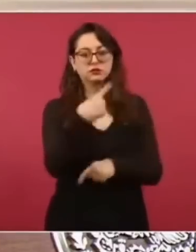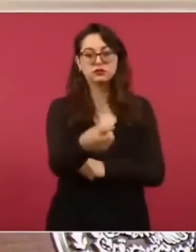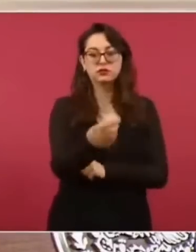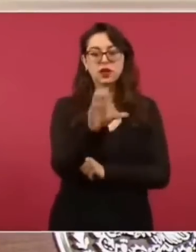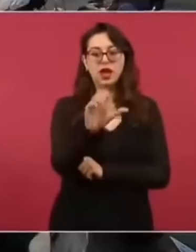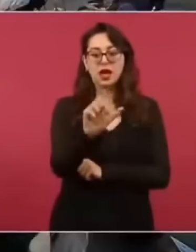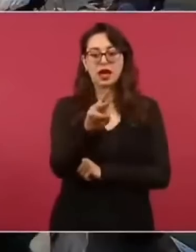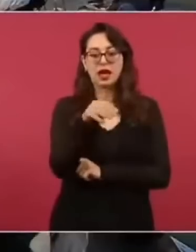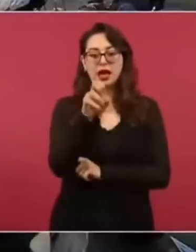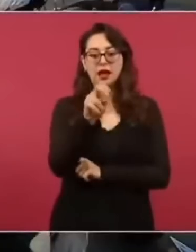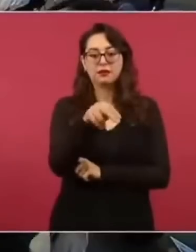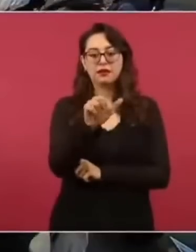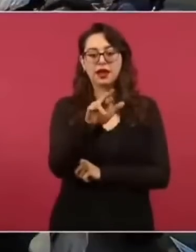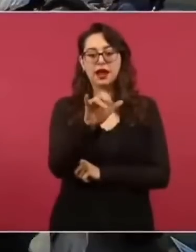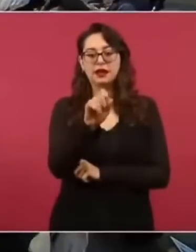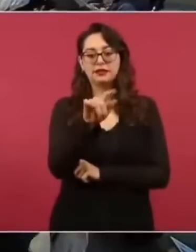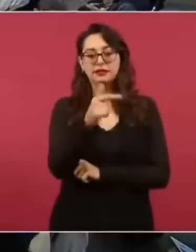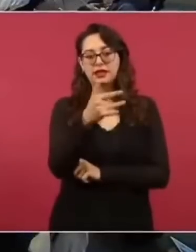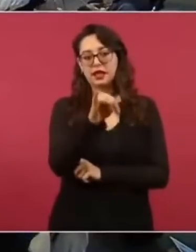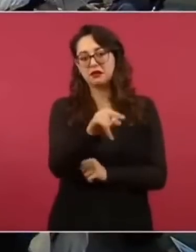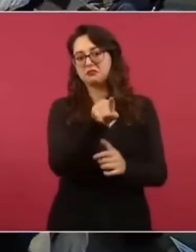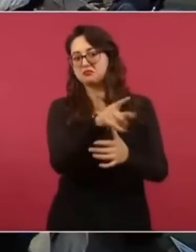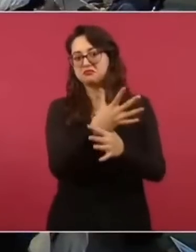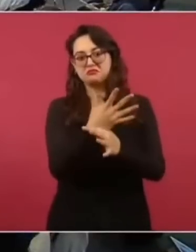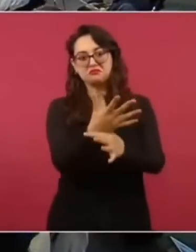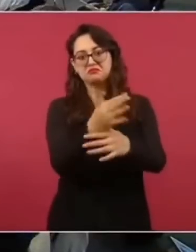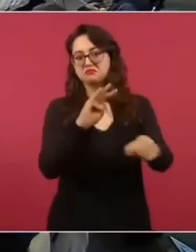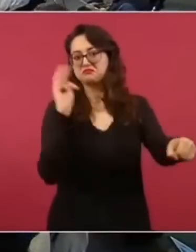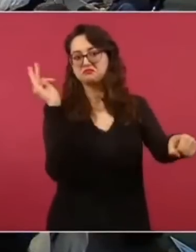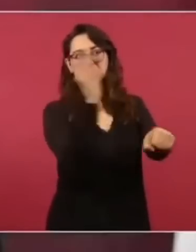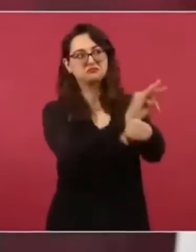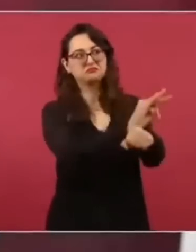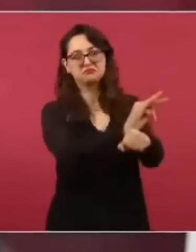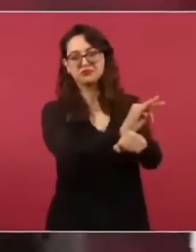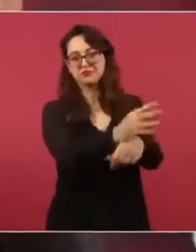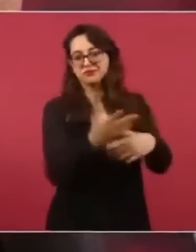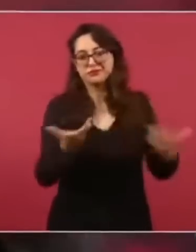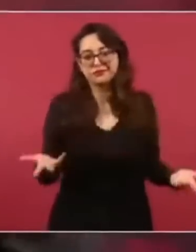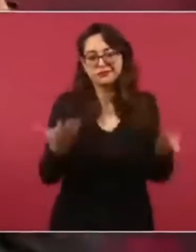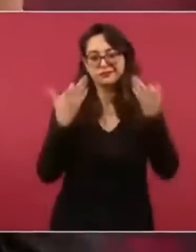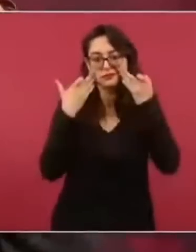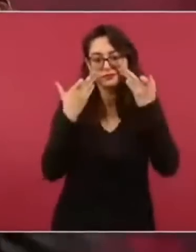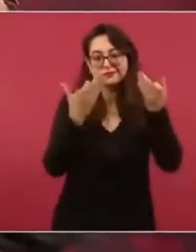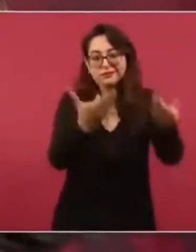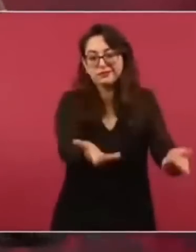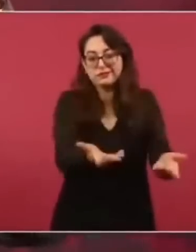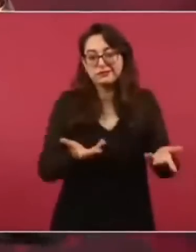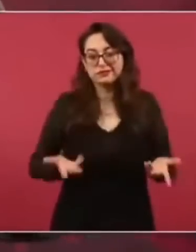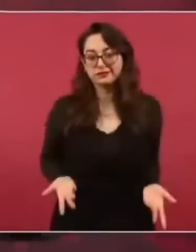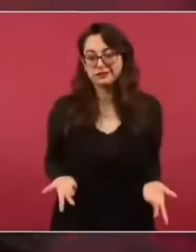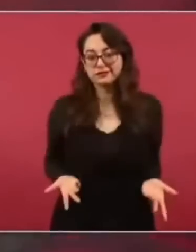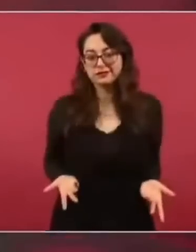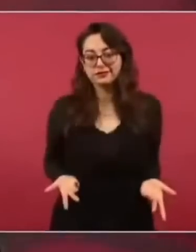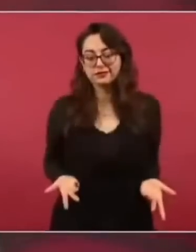Bueno, Jorge Ramos ya ni hablar, pues, ¿no? O sea, pero Carmen